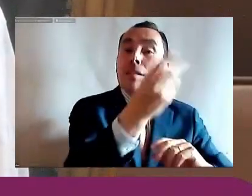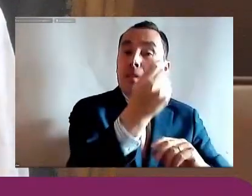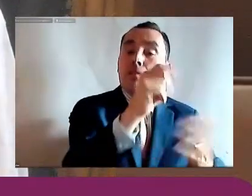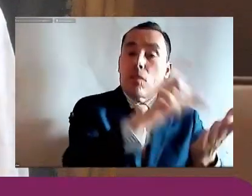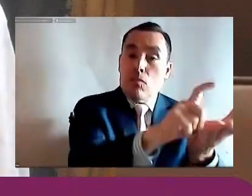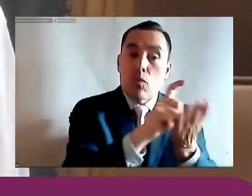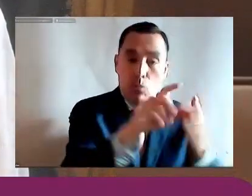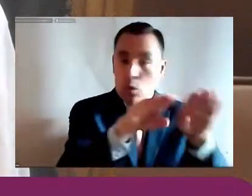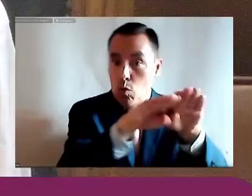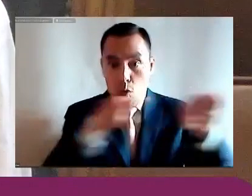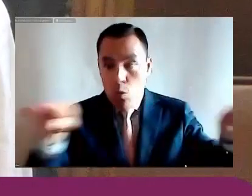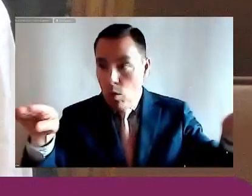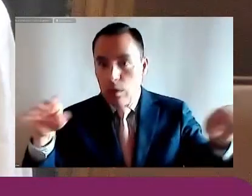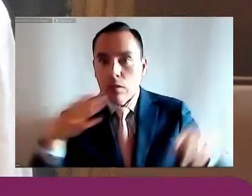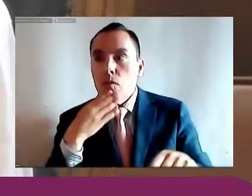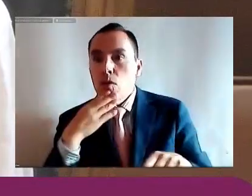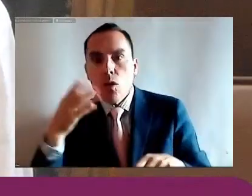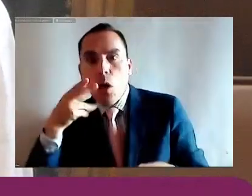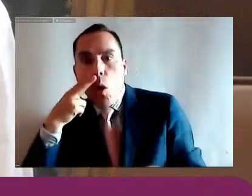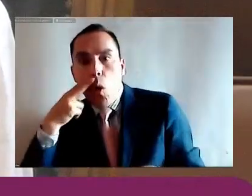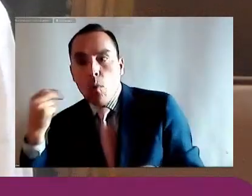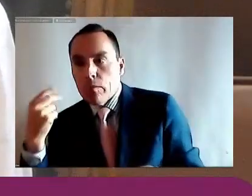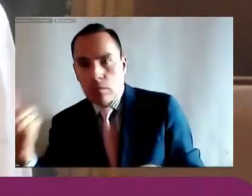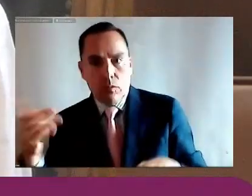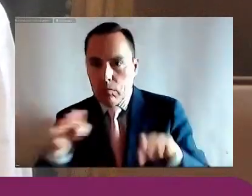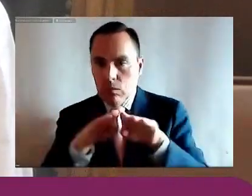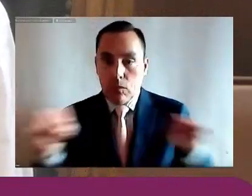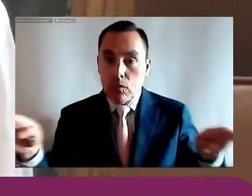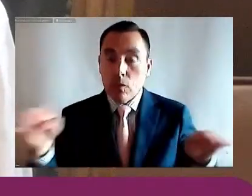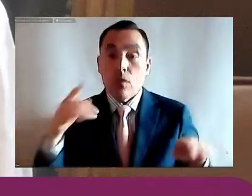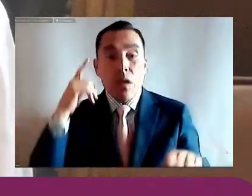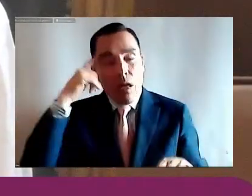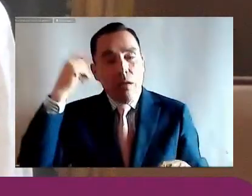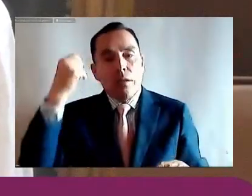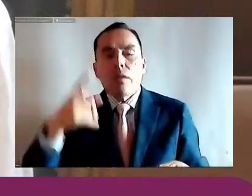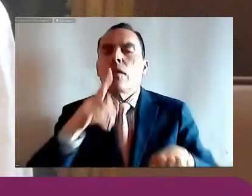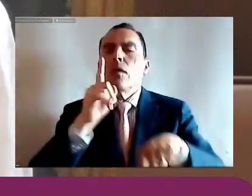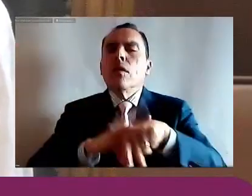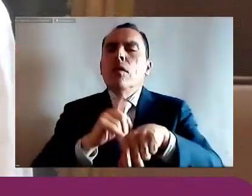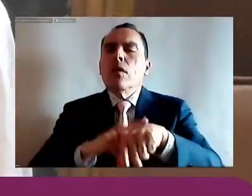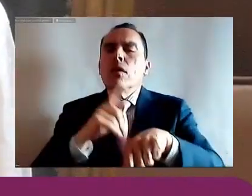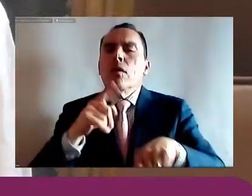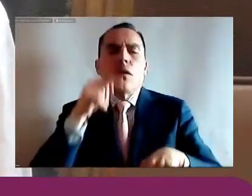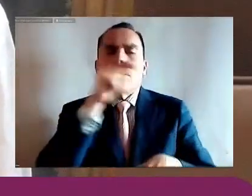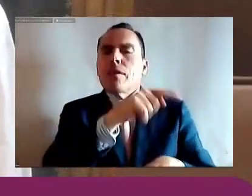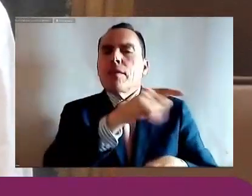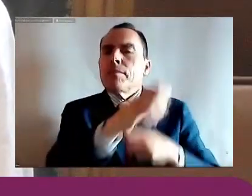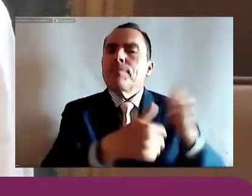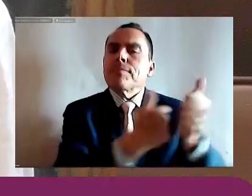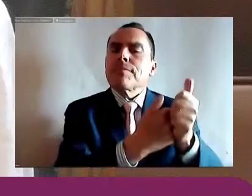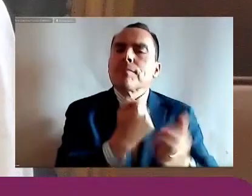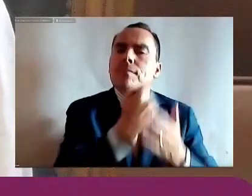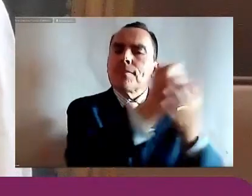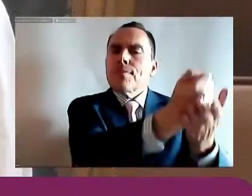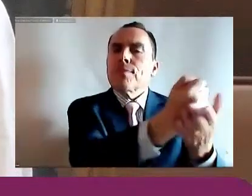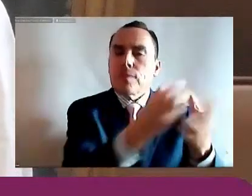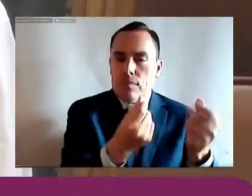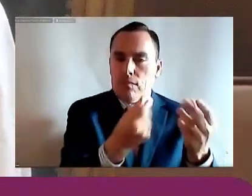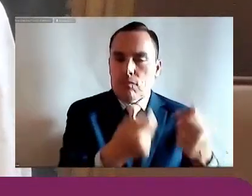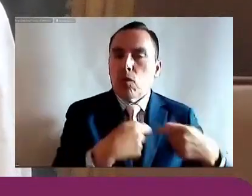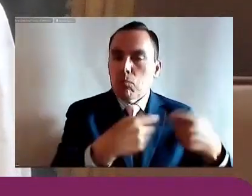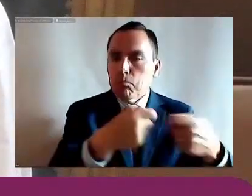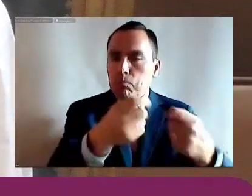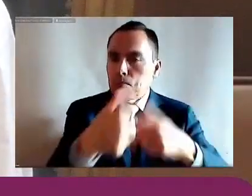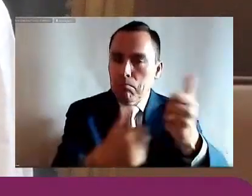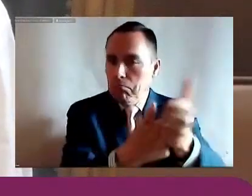de condiciones que los hombres, considerando el uso del tiempo y su contribución a la economía. Desde el punto de